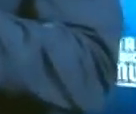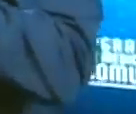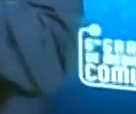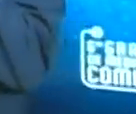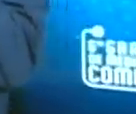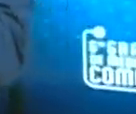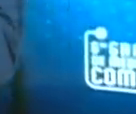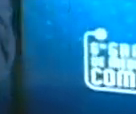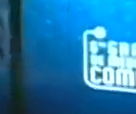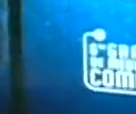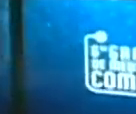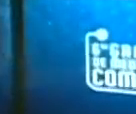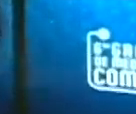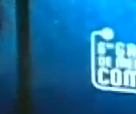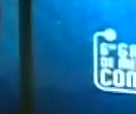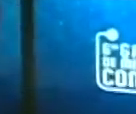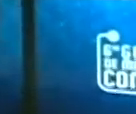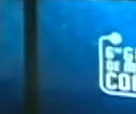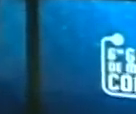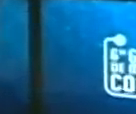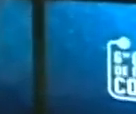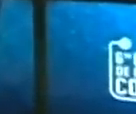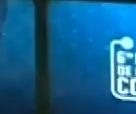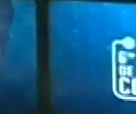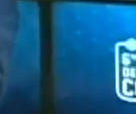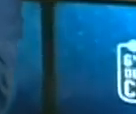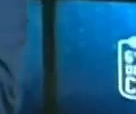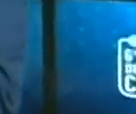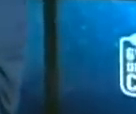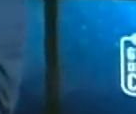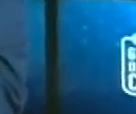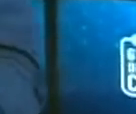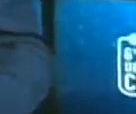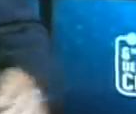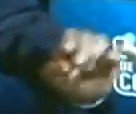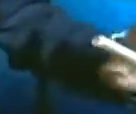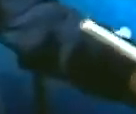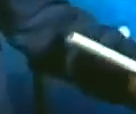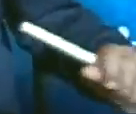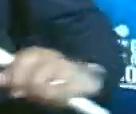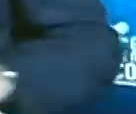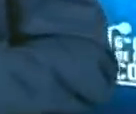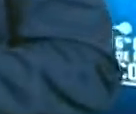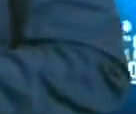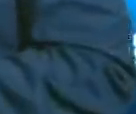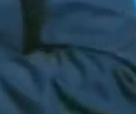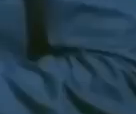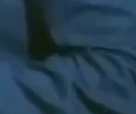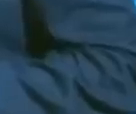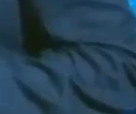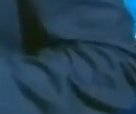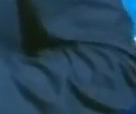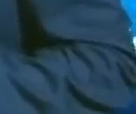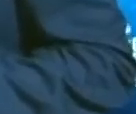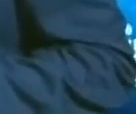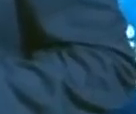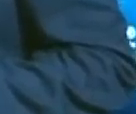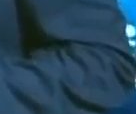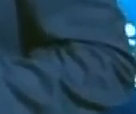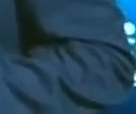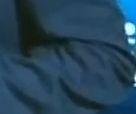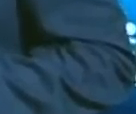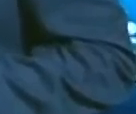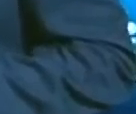dicho el presidente constitucional, solo las revoluciones populares y socialistas pensamos en la educación y